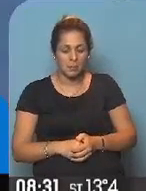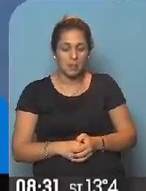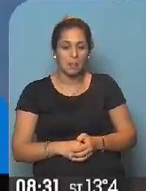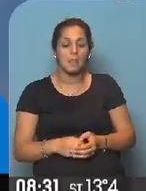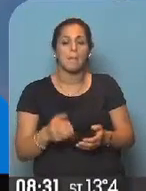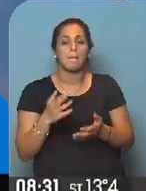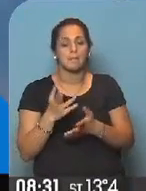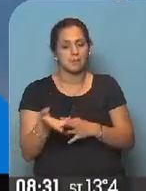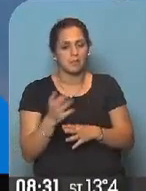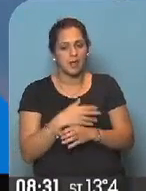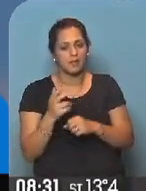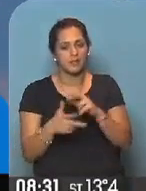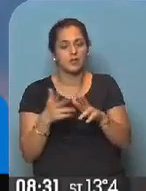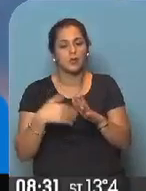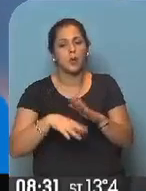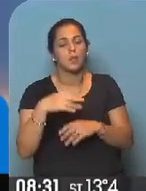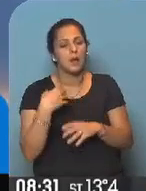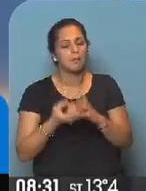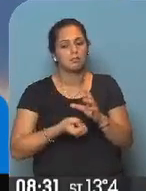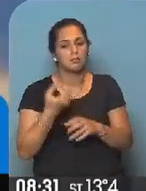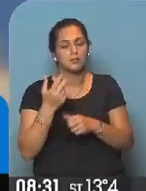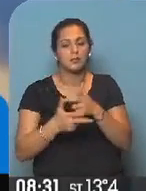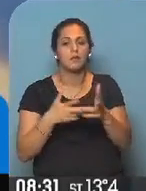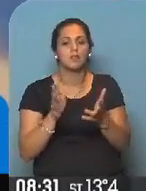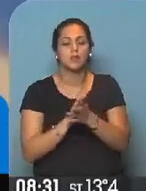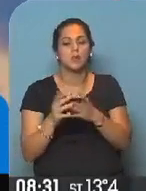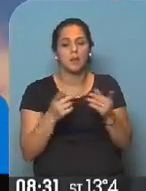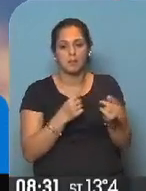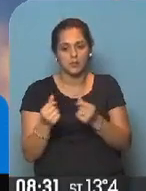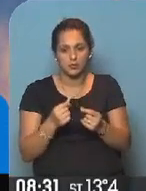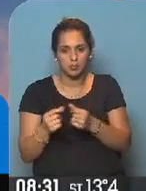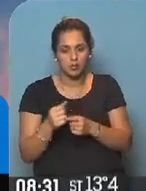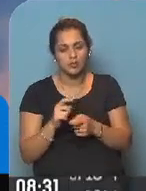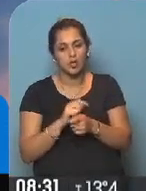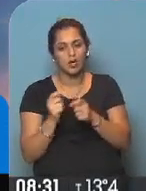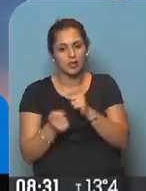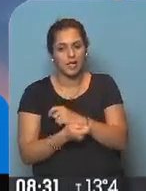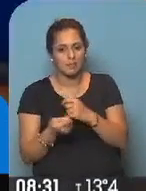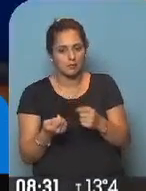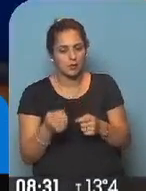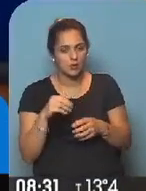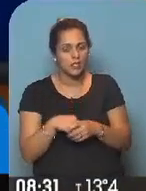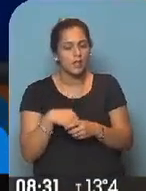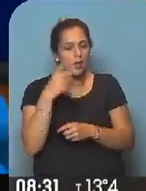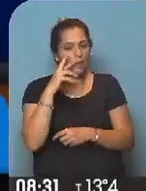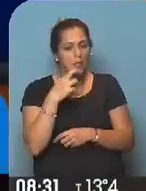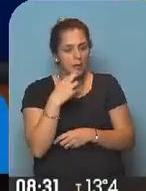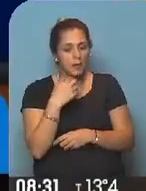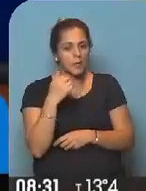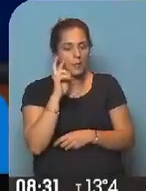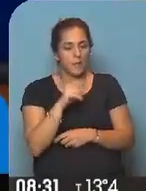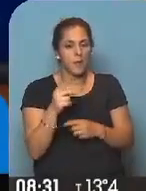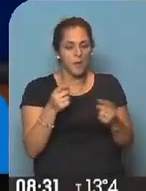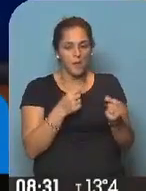ya lo estuvo adelantando va a ser la discusión del presupuesto va a ser modificaciones impositivas si yo lo que veo es que es un presupuesto muy